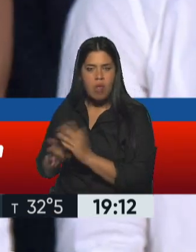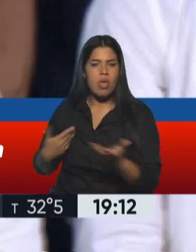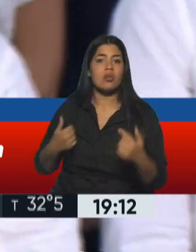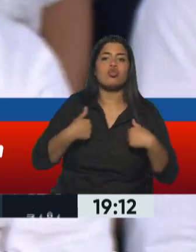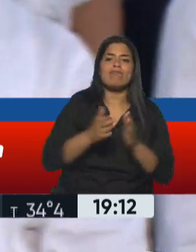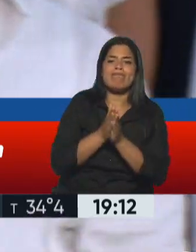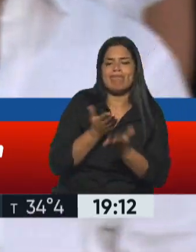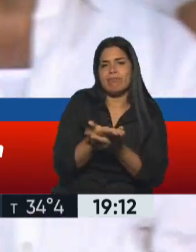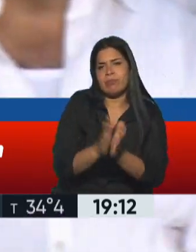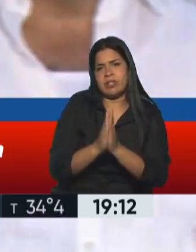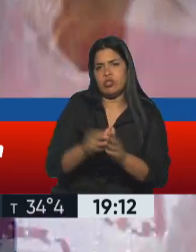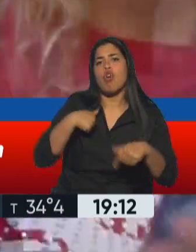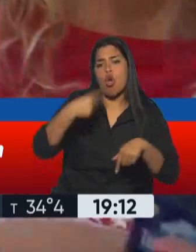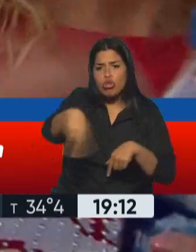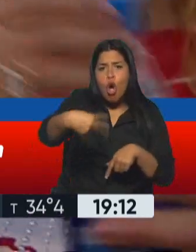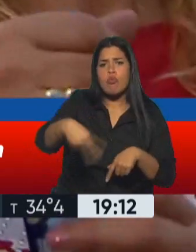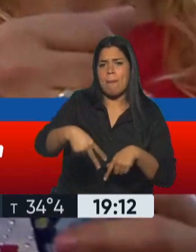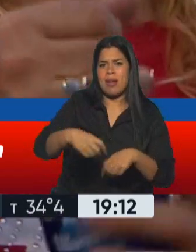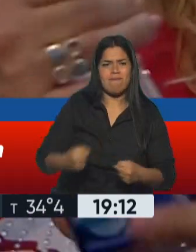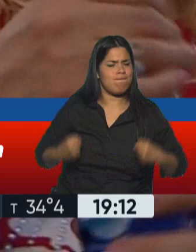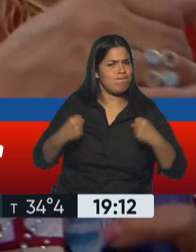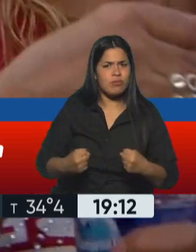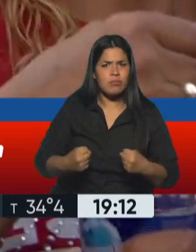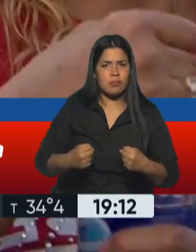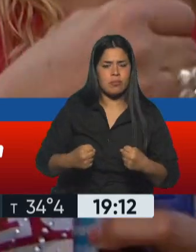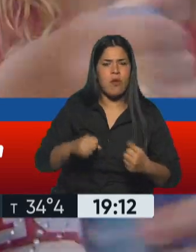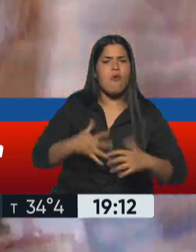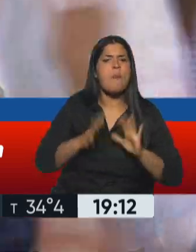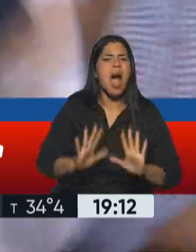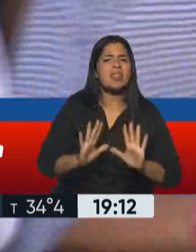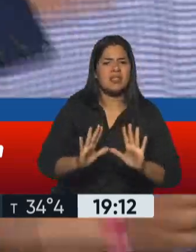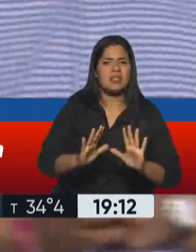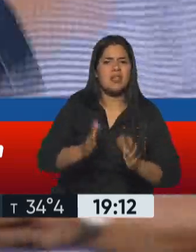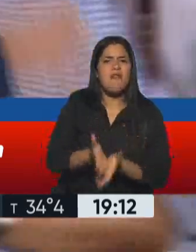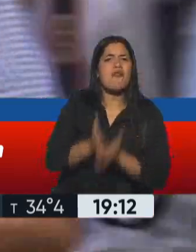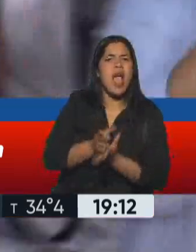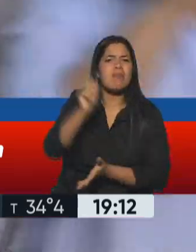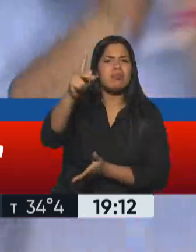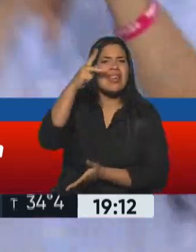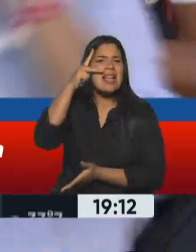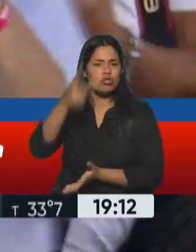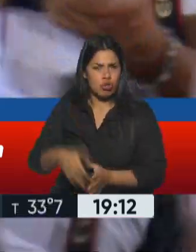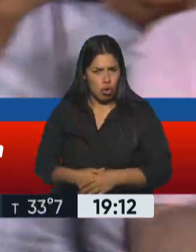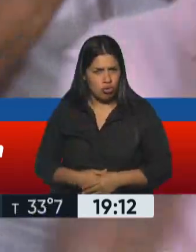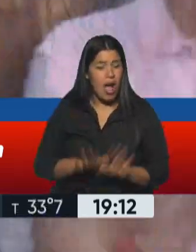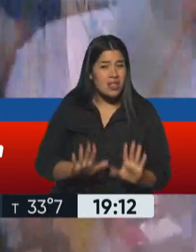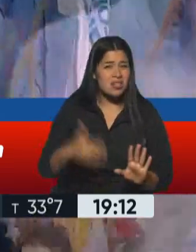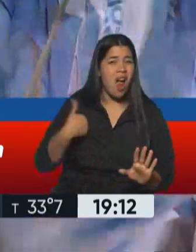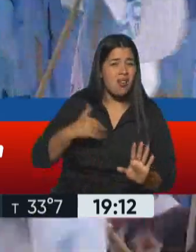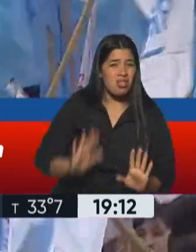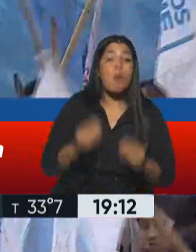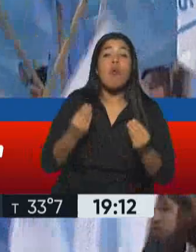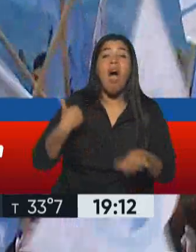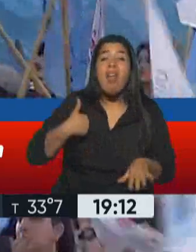que siempre tuvimos. No le podemos fallar a Néstor. Tenemos que convencer a cada argentino y a cada argentina, porque